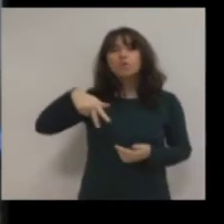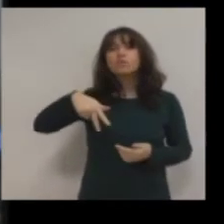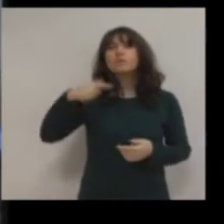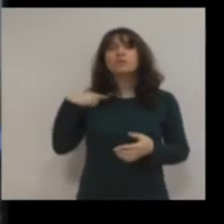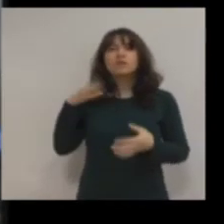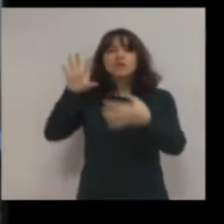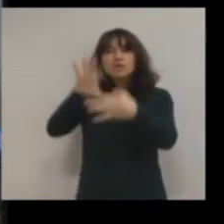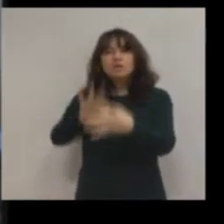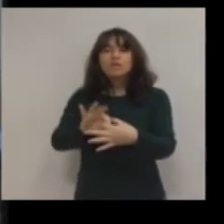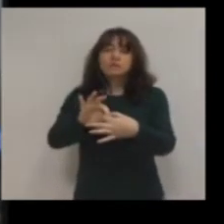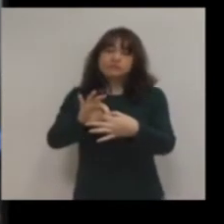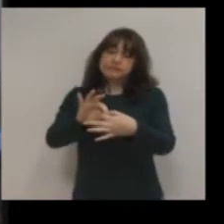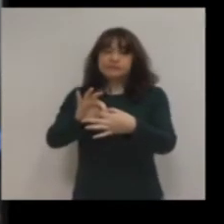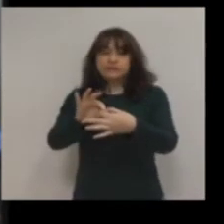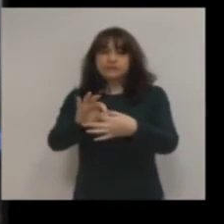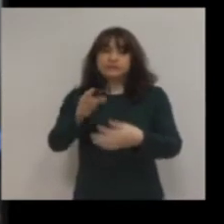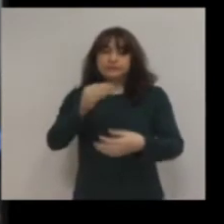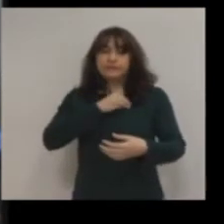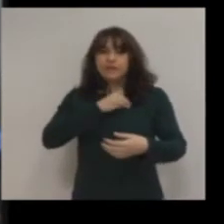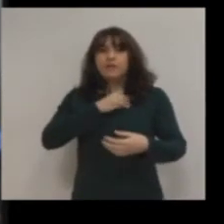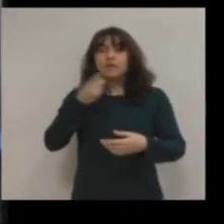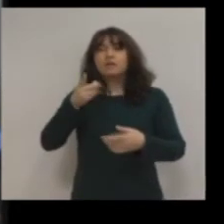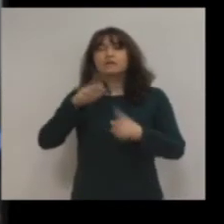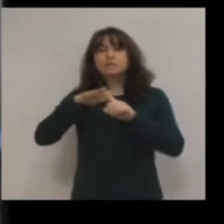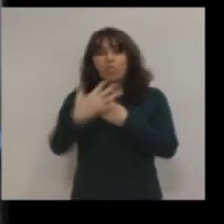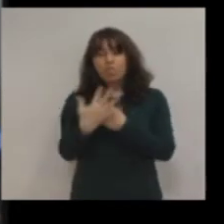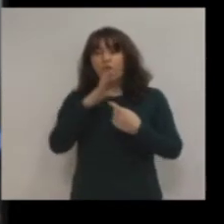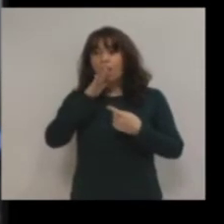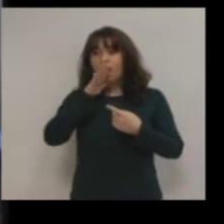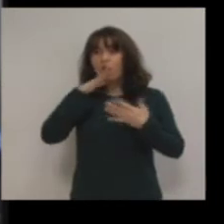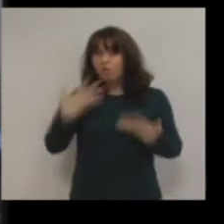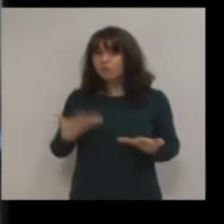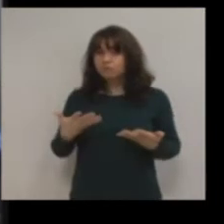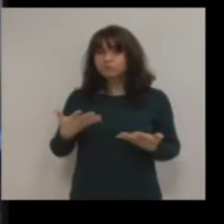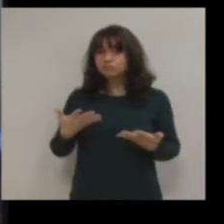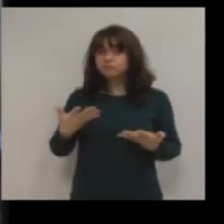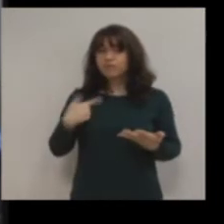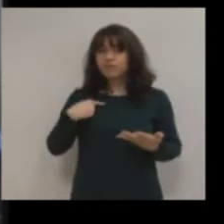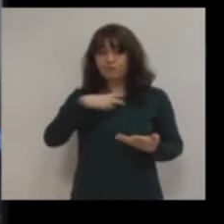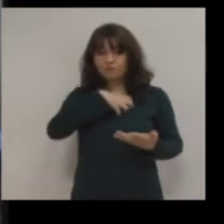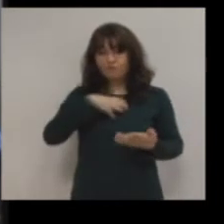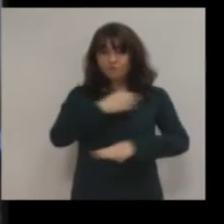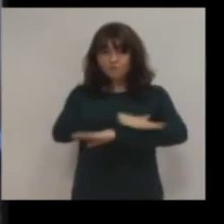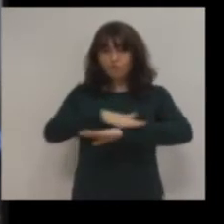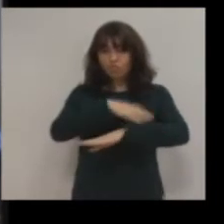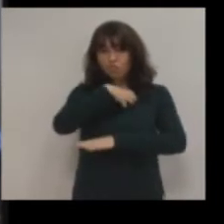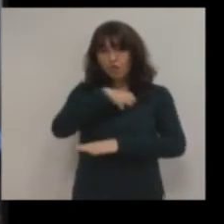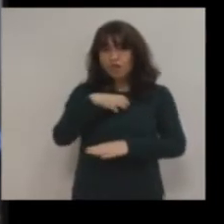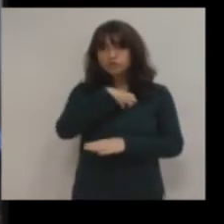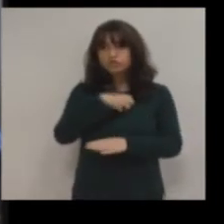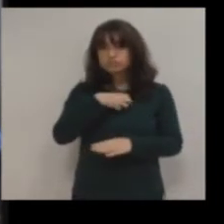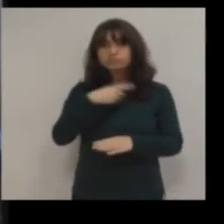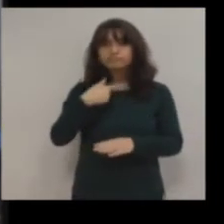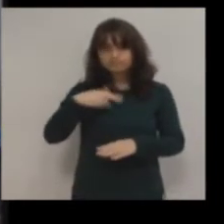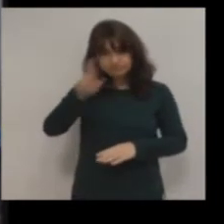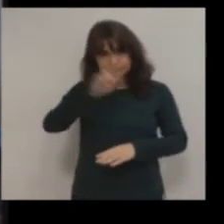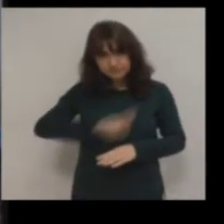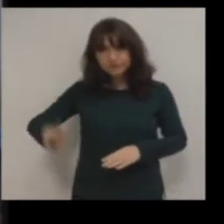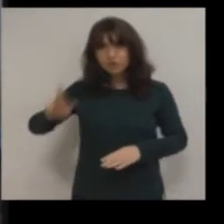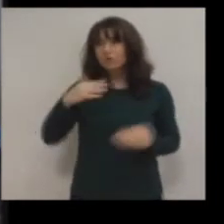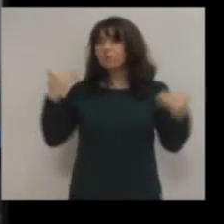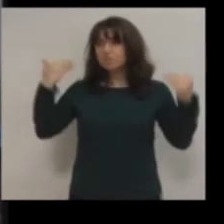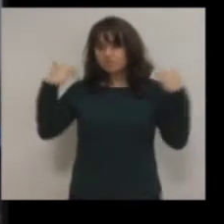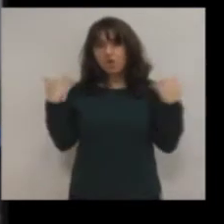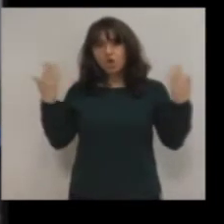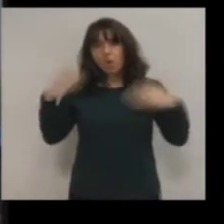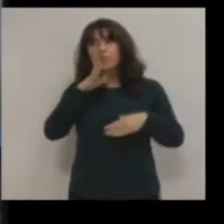referencia, desgraciadamente, a una situación que se está produciendo y que los funcionarios, insisto, no tienen responsabilidad porque soy